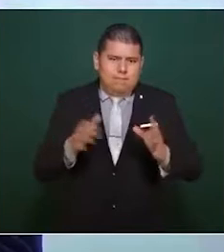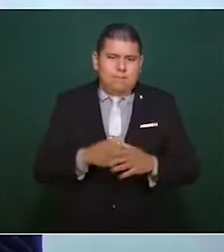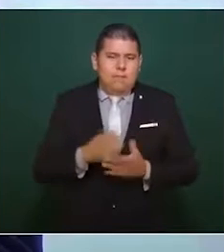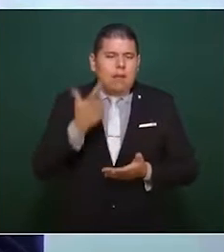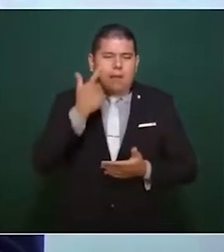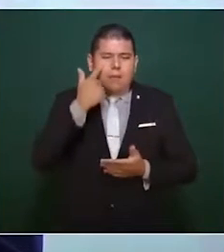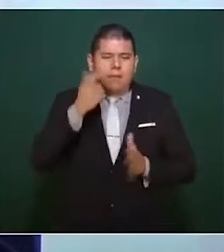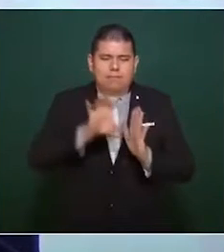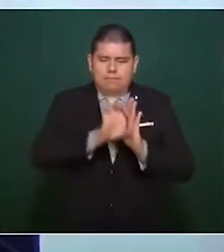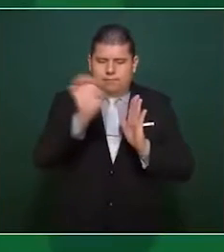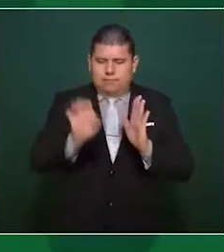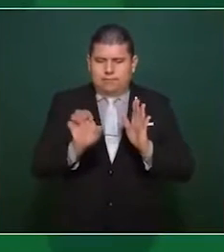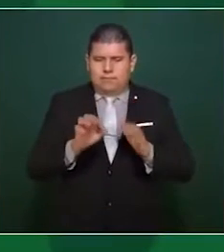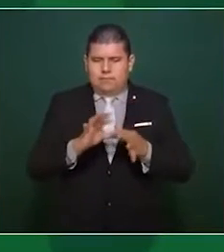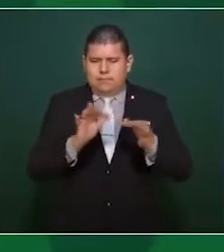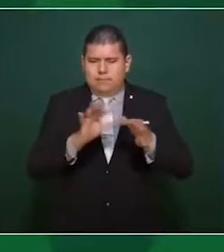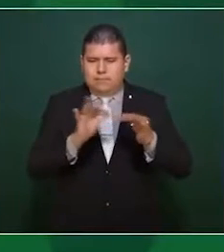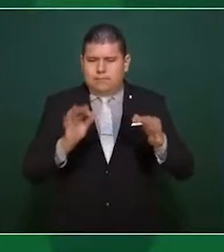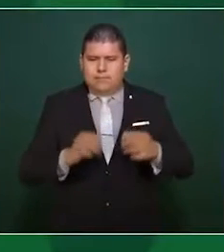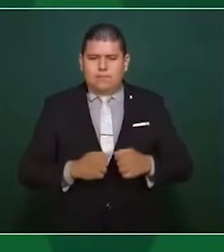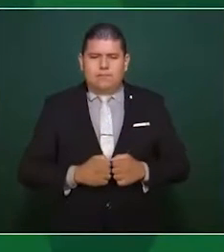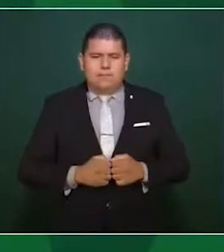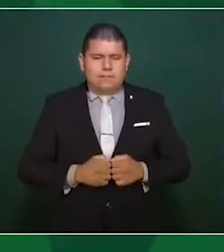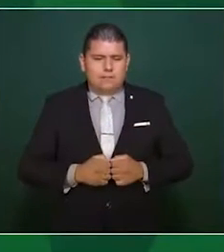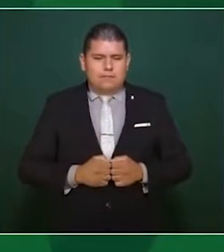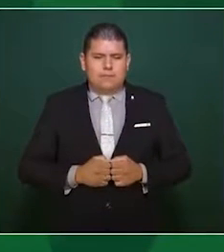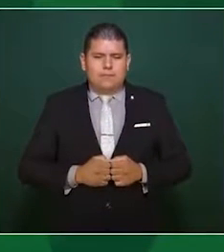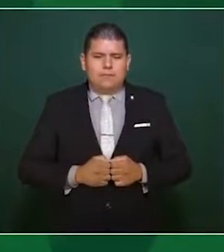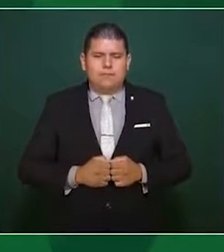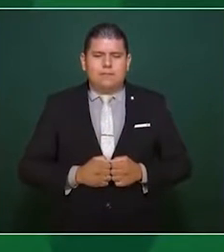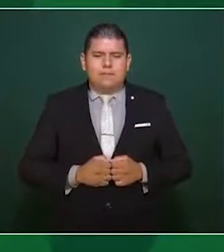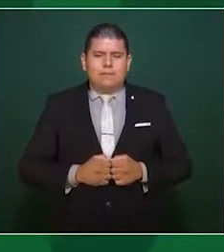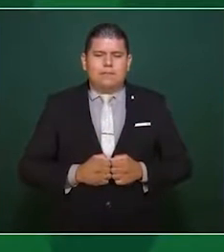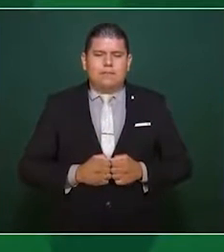poner un caso, hablando de